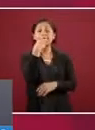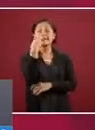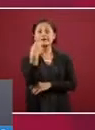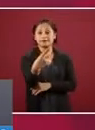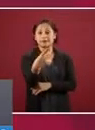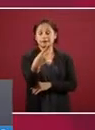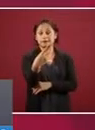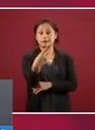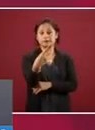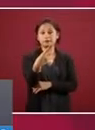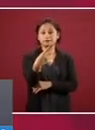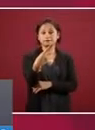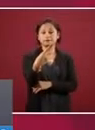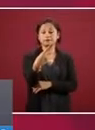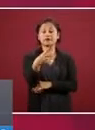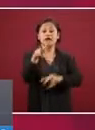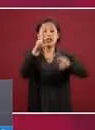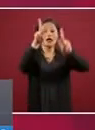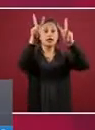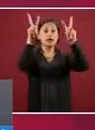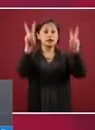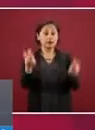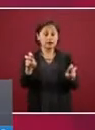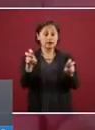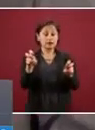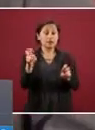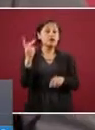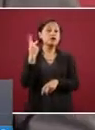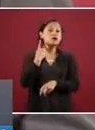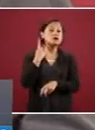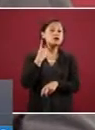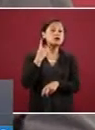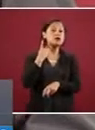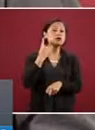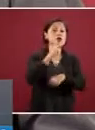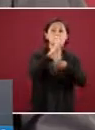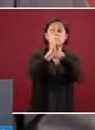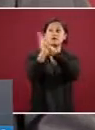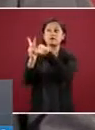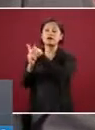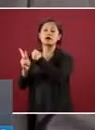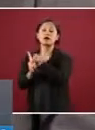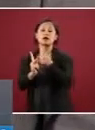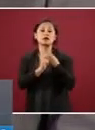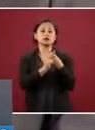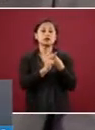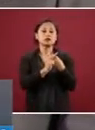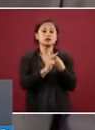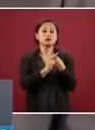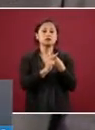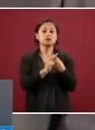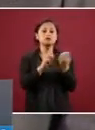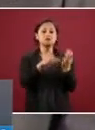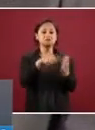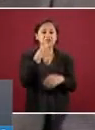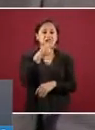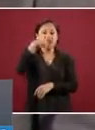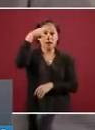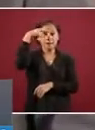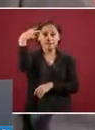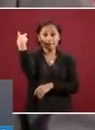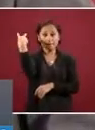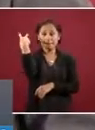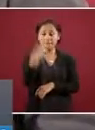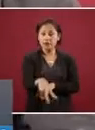sagrados de la Sierra Norte del estado. Destacó que aunque tenga que pagar, no va a pasar el gasoducto por los cerros sagrados. Agregó que no ha entregado ni una